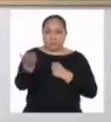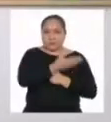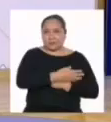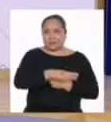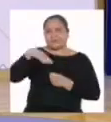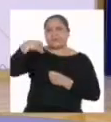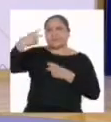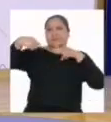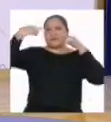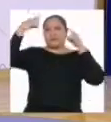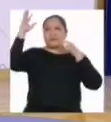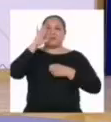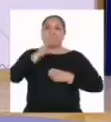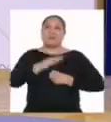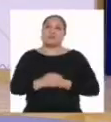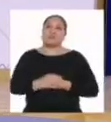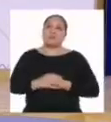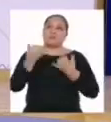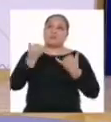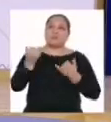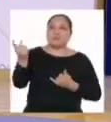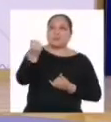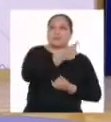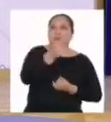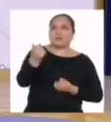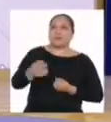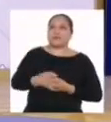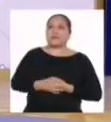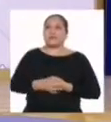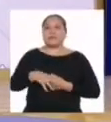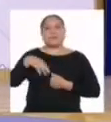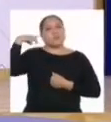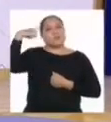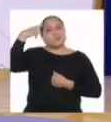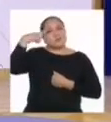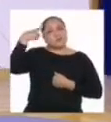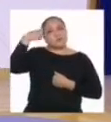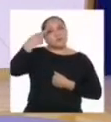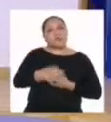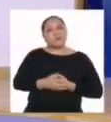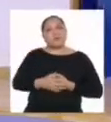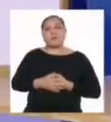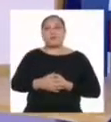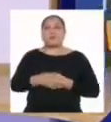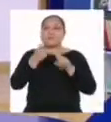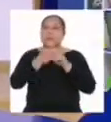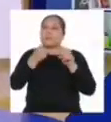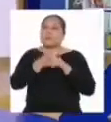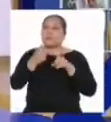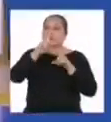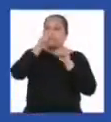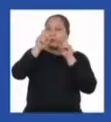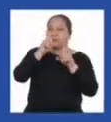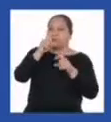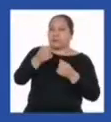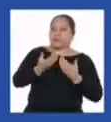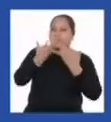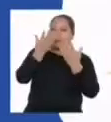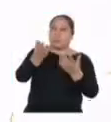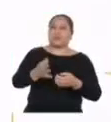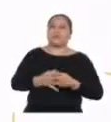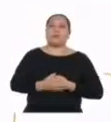Hasta la próxima. Ahora les toca a ustedes. Reflexionen sobre las siguientes preguntas que les voy a